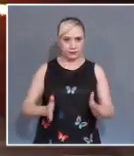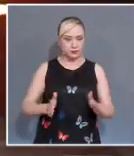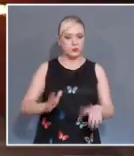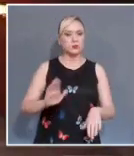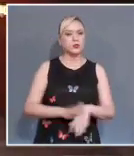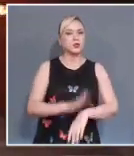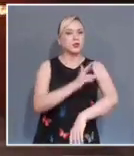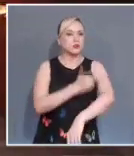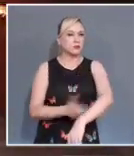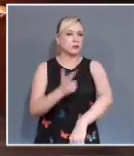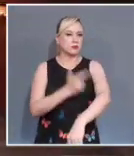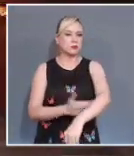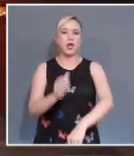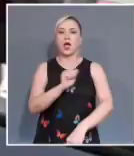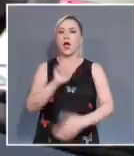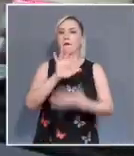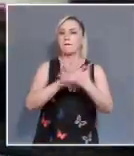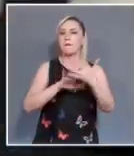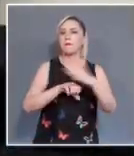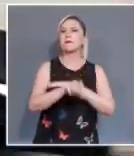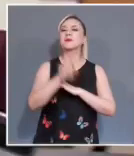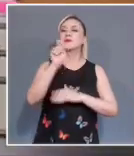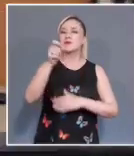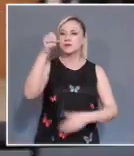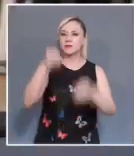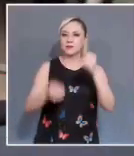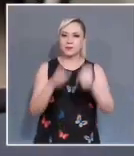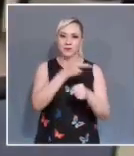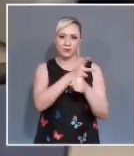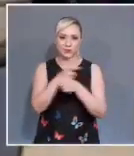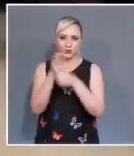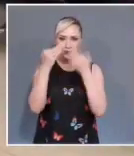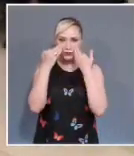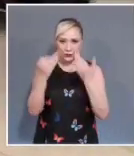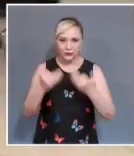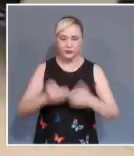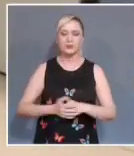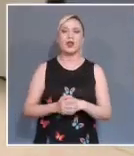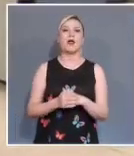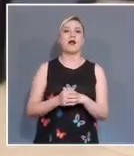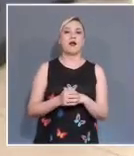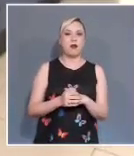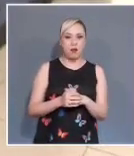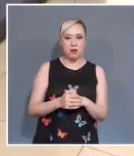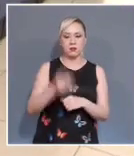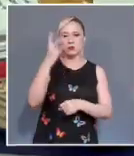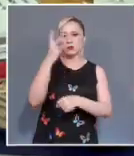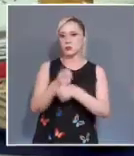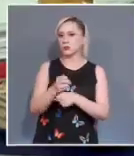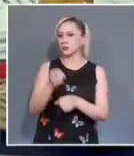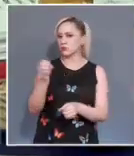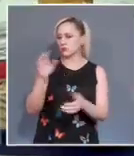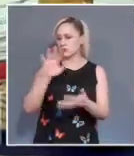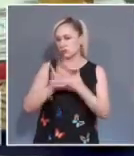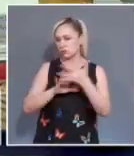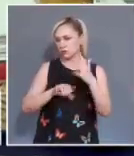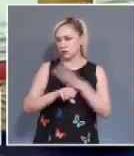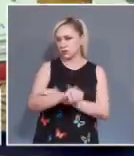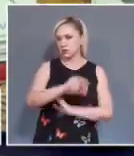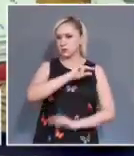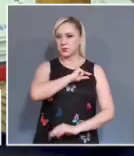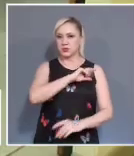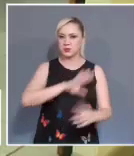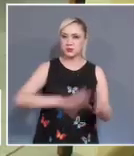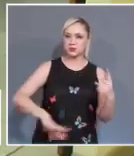sistema penal acusatorio. El segundo tribunal colegiado en materia penal del Cuarto Circuito determinó que se infringe el principio